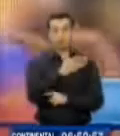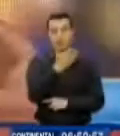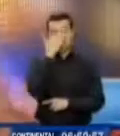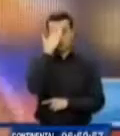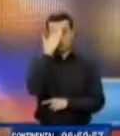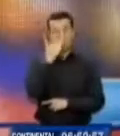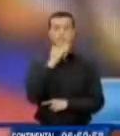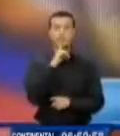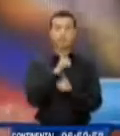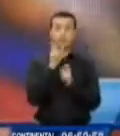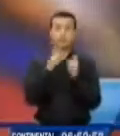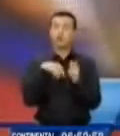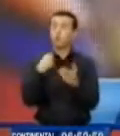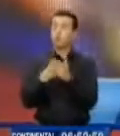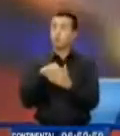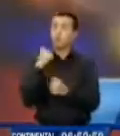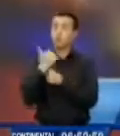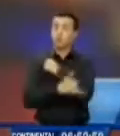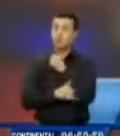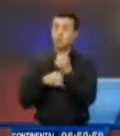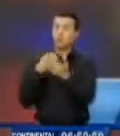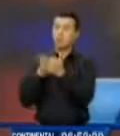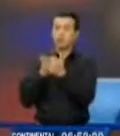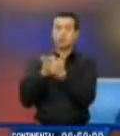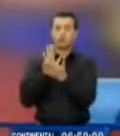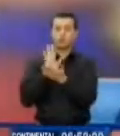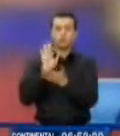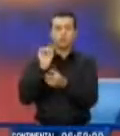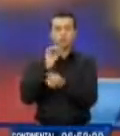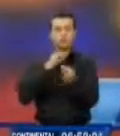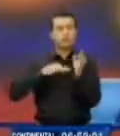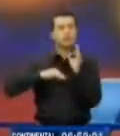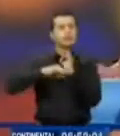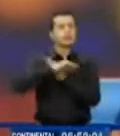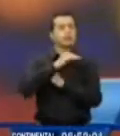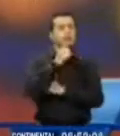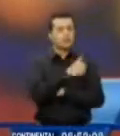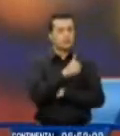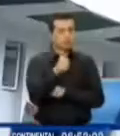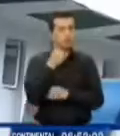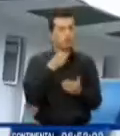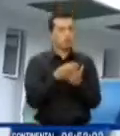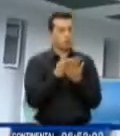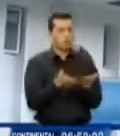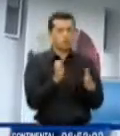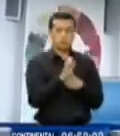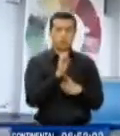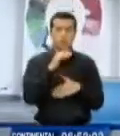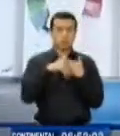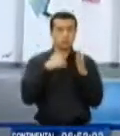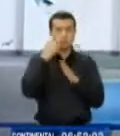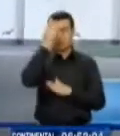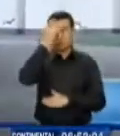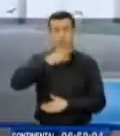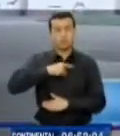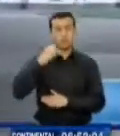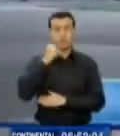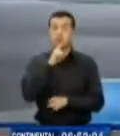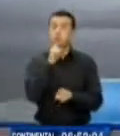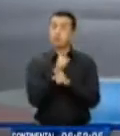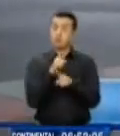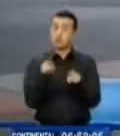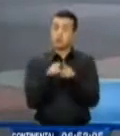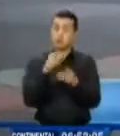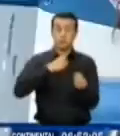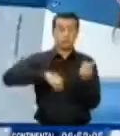una desviación de consumo de productos que tenían sustituto nacional y que han sido unas medidas exitosas. Entre otros temas, destacó la inversión